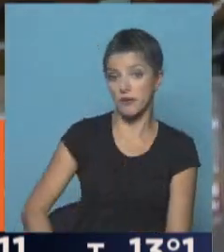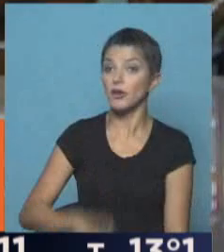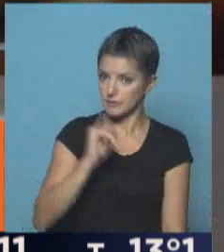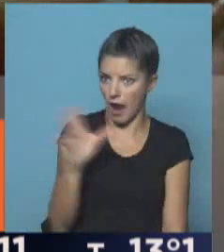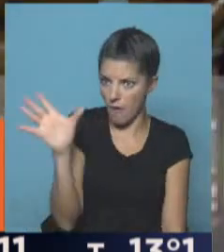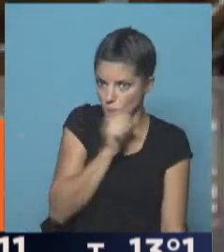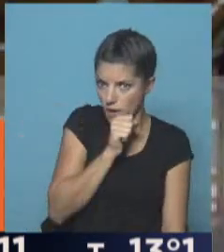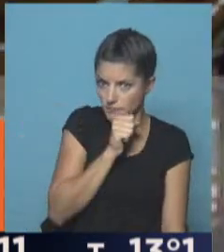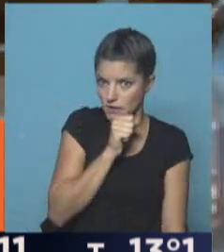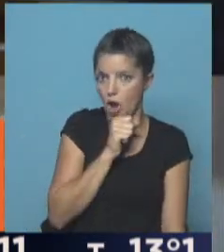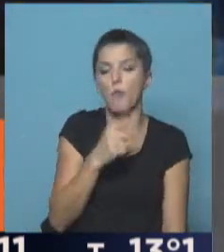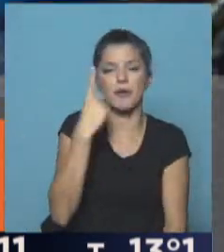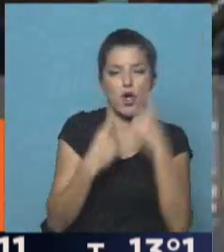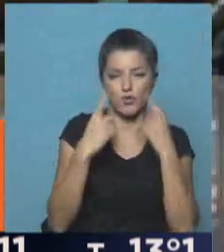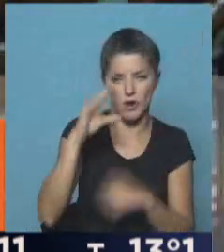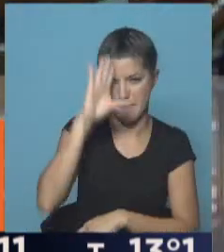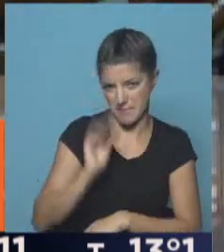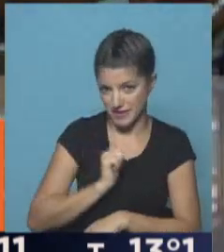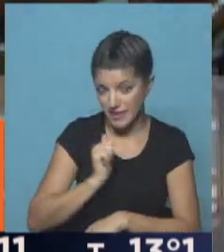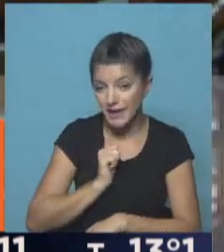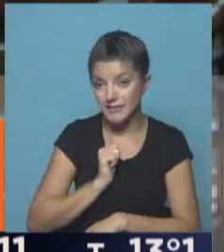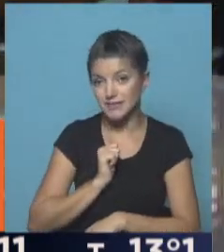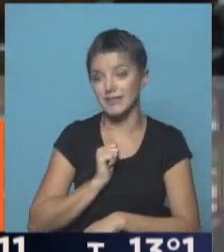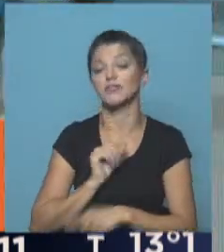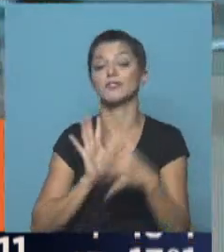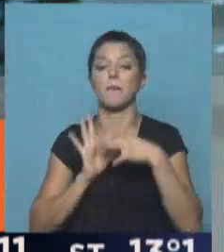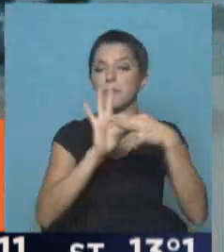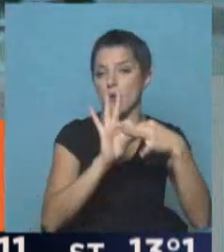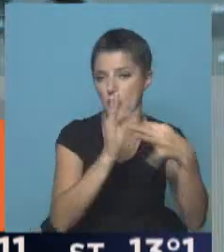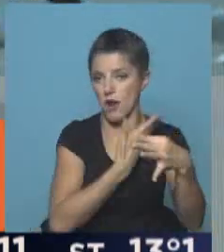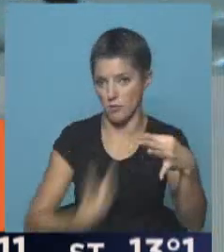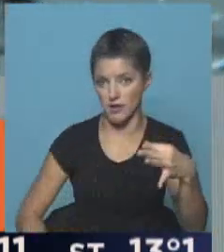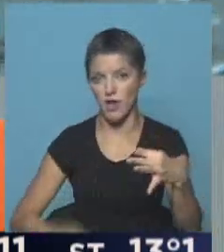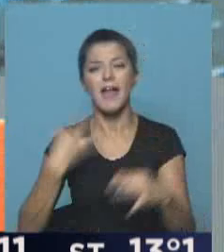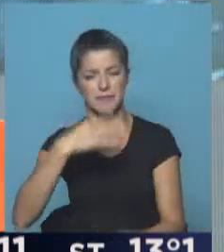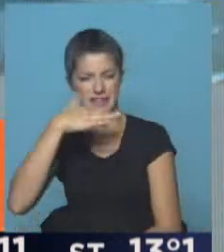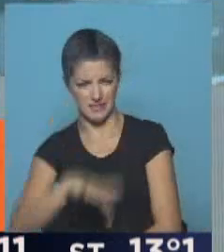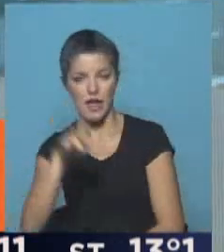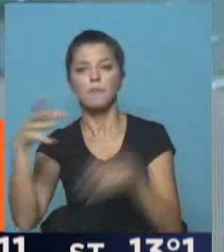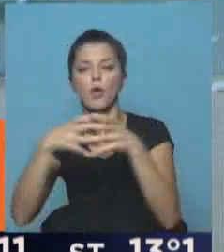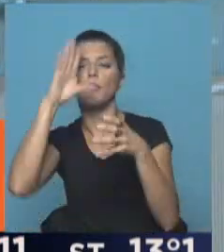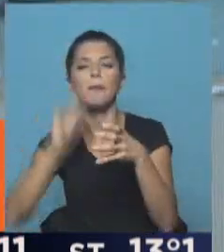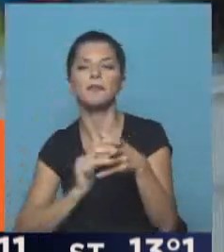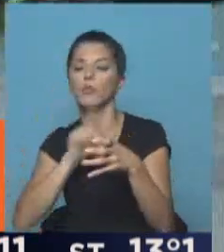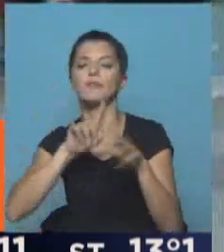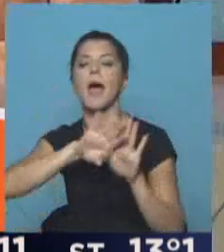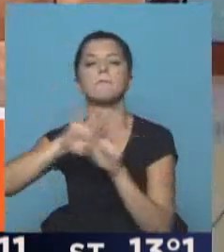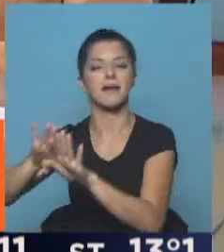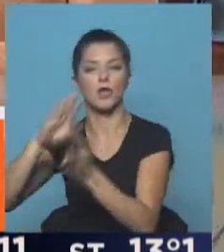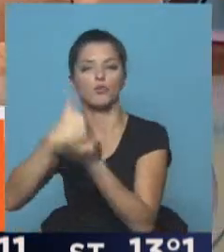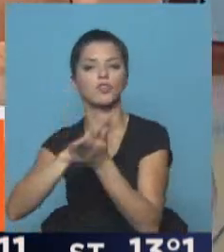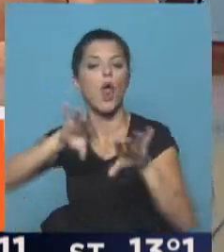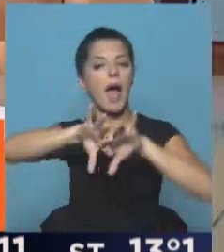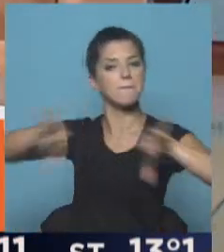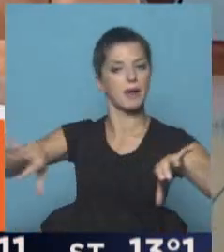diferentes motivos, porque controla la Fuerza Armada, que está integrada orgánicamente al gobierno. Hay que entender que la Fuerza Armada no es un aparato externo al Estado, es